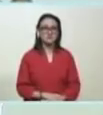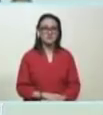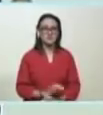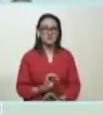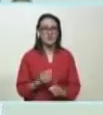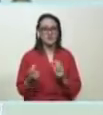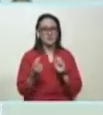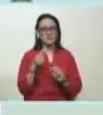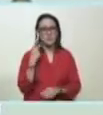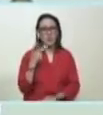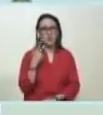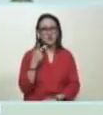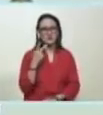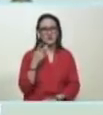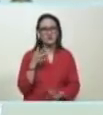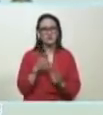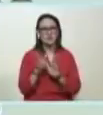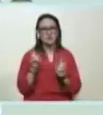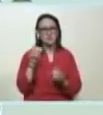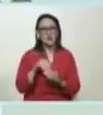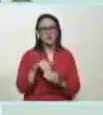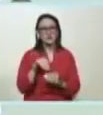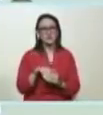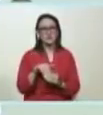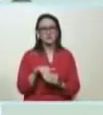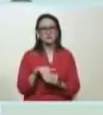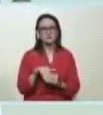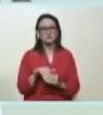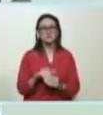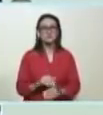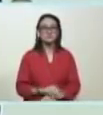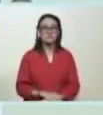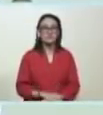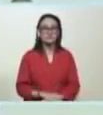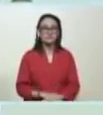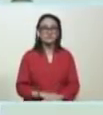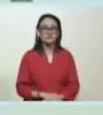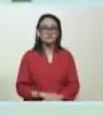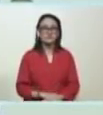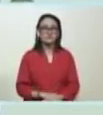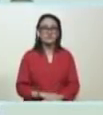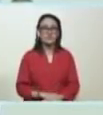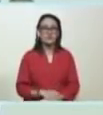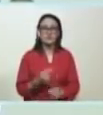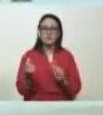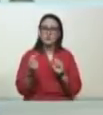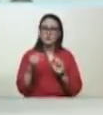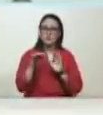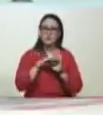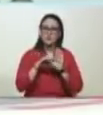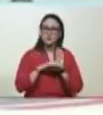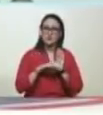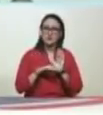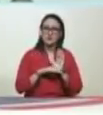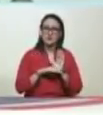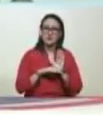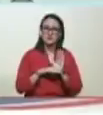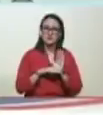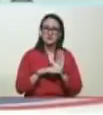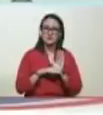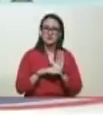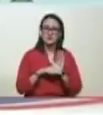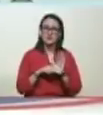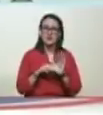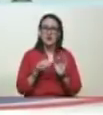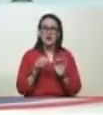político para el escenario electoral. Luego empezaron a proponerse condiciones, garantías, que venga la Unión